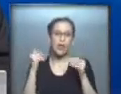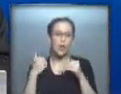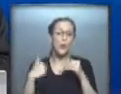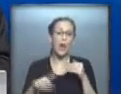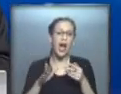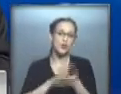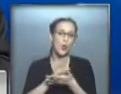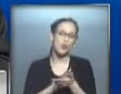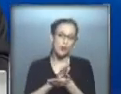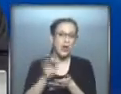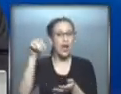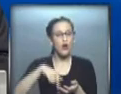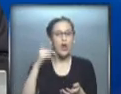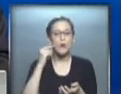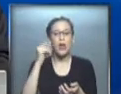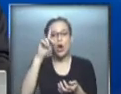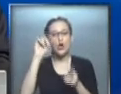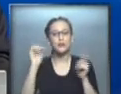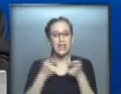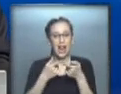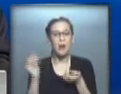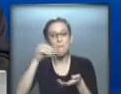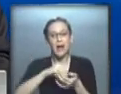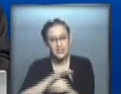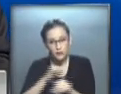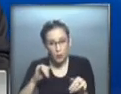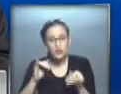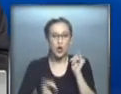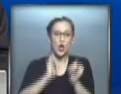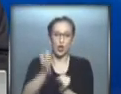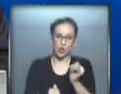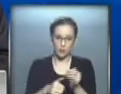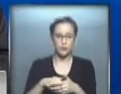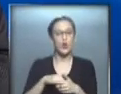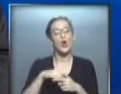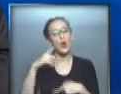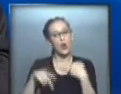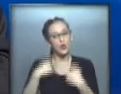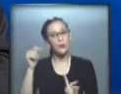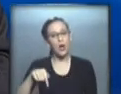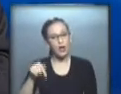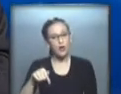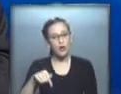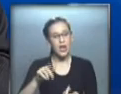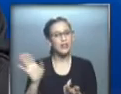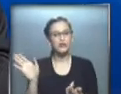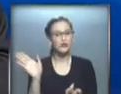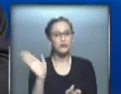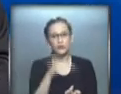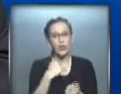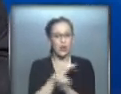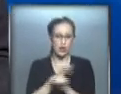está en este momento hospitalizado cuando tengamos más información la daremos continuamos ahora con el resto de las